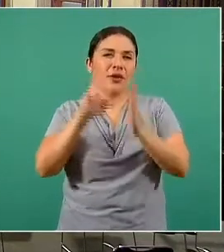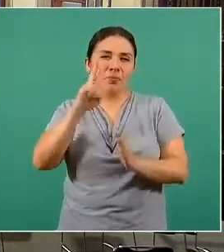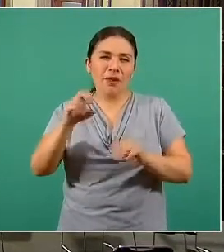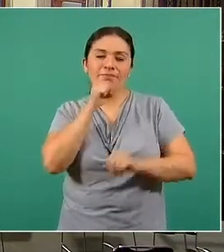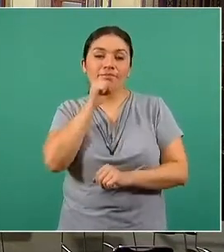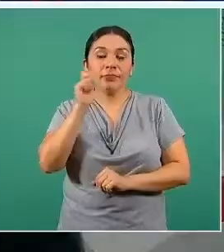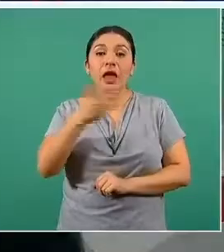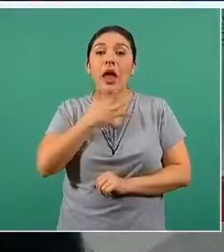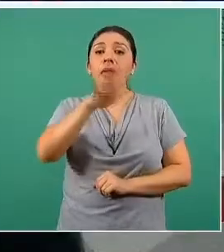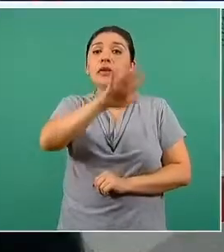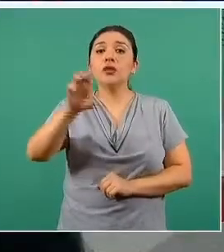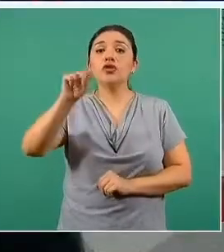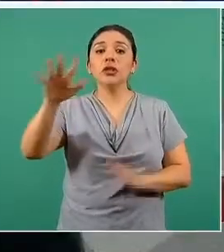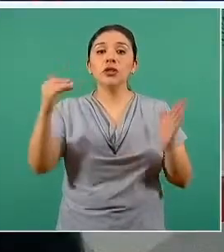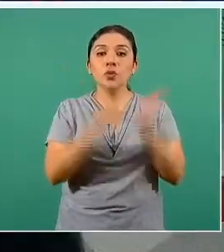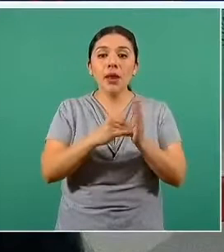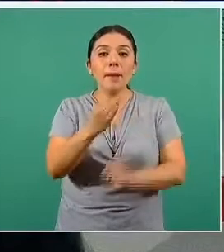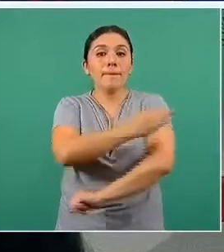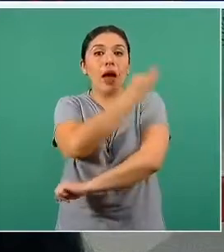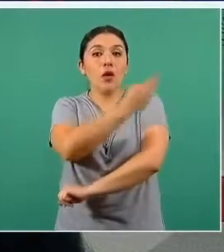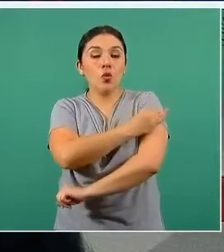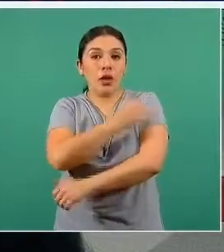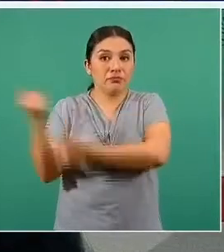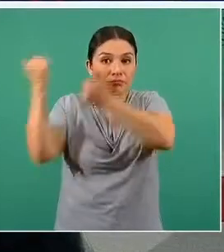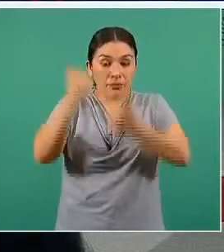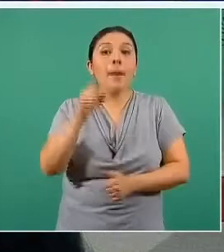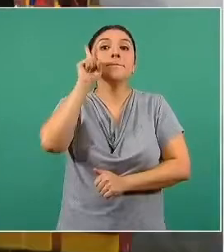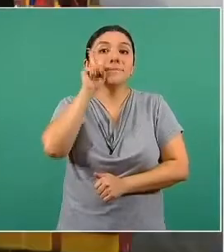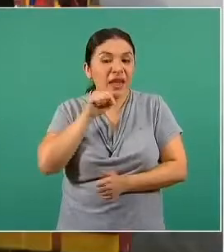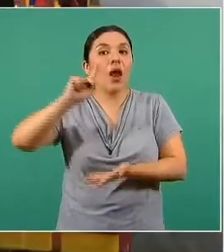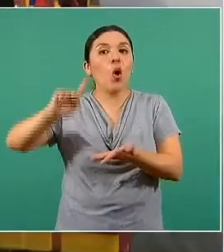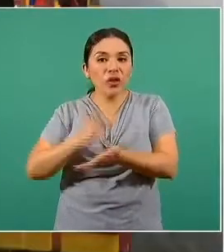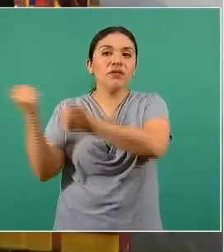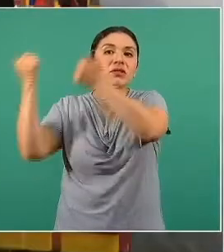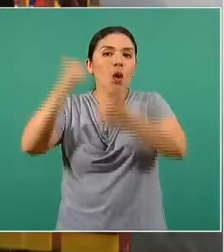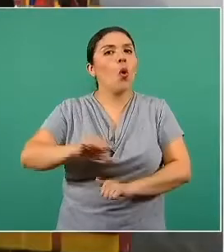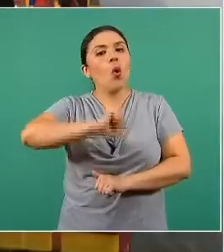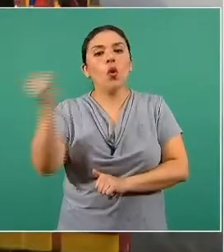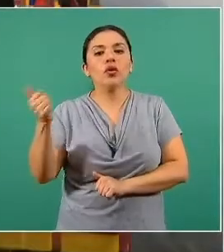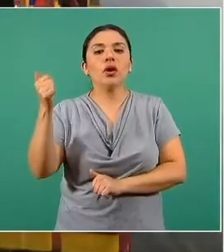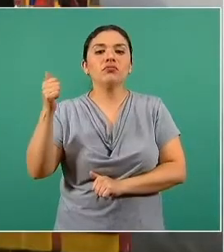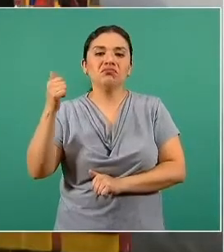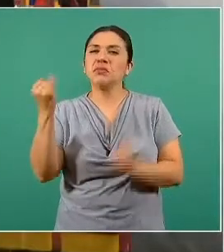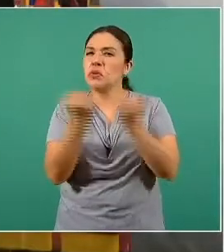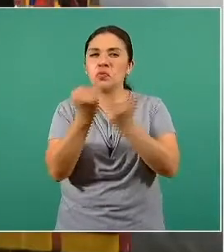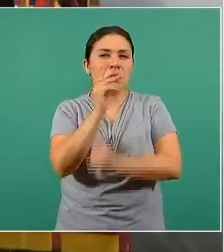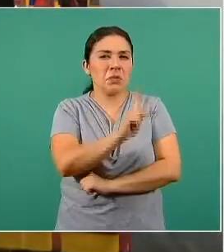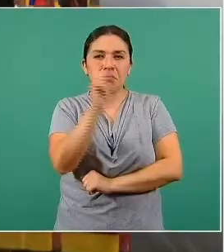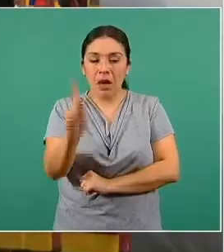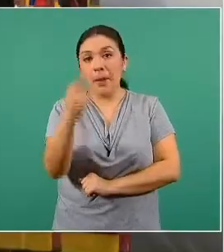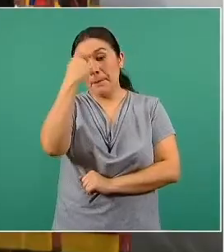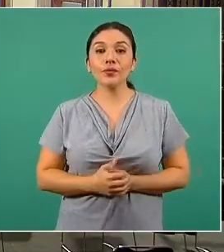44,221,655 dosis recibidas, las cuales corresponden a cada uno de los tipos de vacuna que se han utilizado en México.